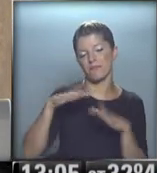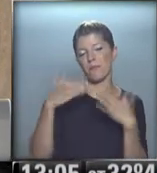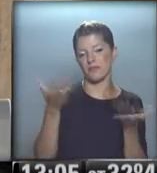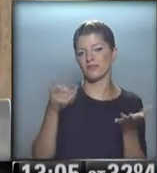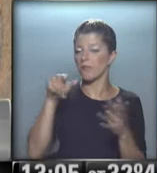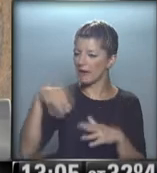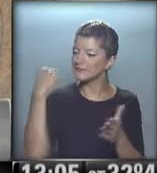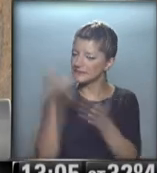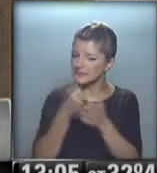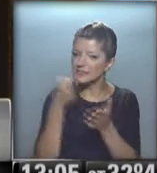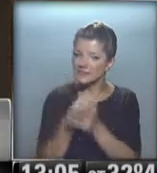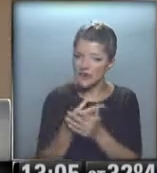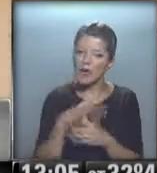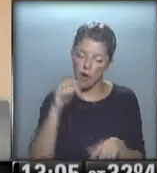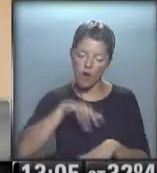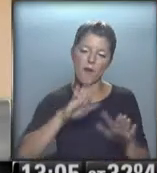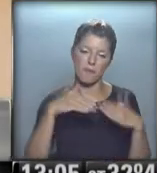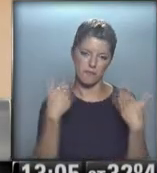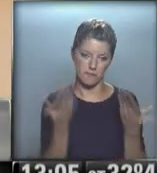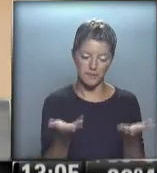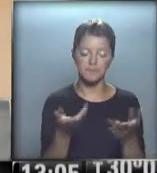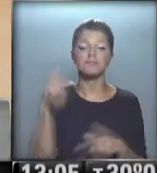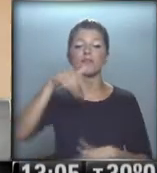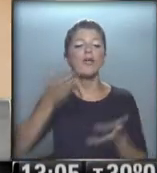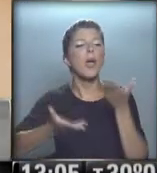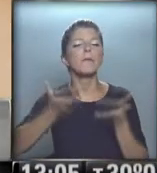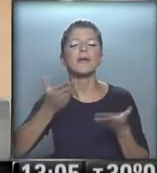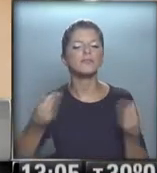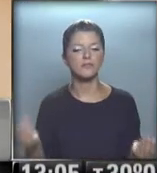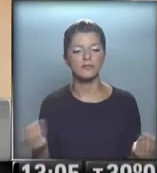esfuerzo y todo, el sacrificio. ¿Con cuánto nació?